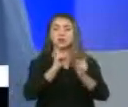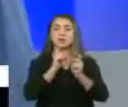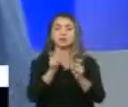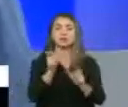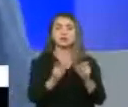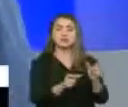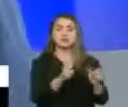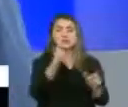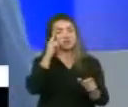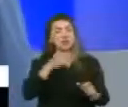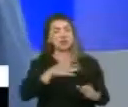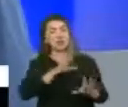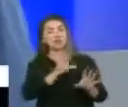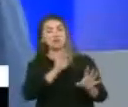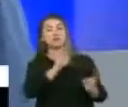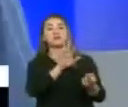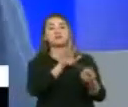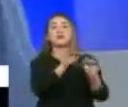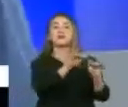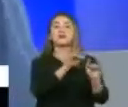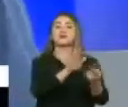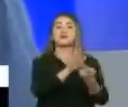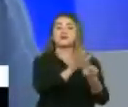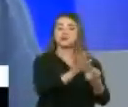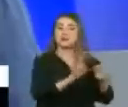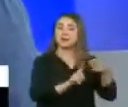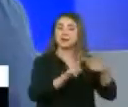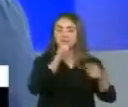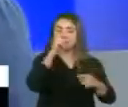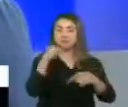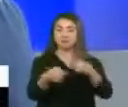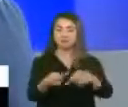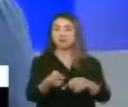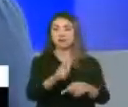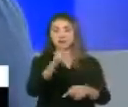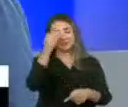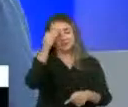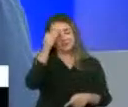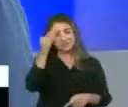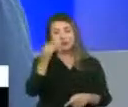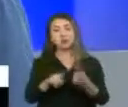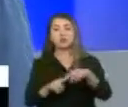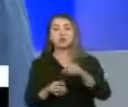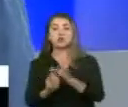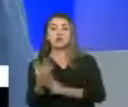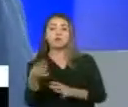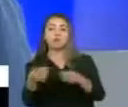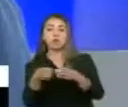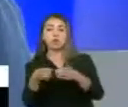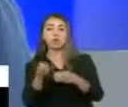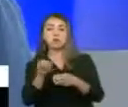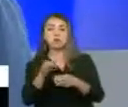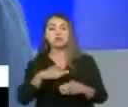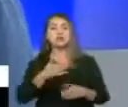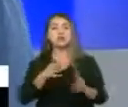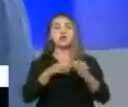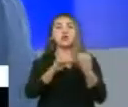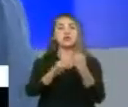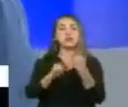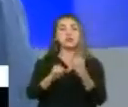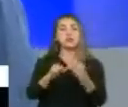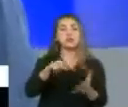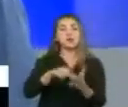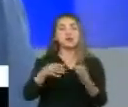siente interpretada por la oposición, quizás no por los partidos tradicionales, quizás por ningún movimiento tampoco que se está formando, pero sí se sienten de oposición y están esperando que